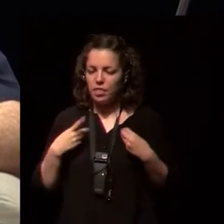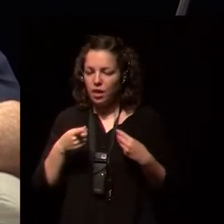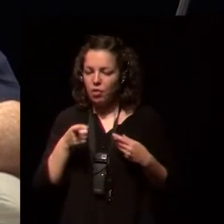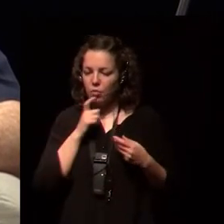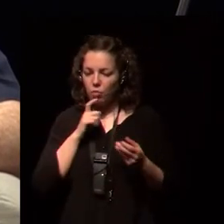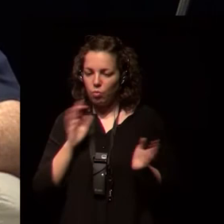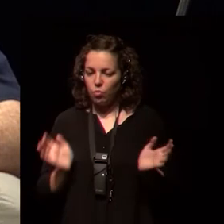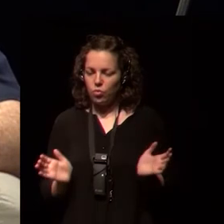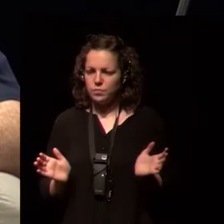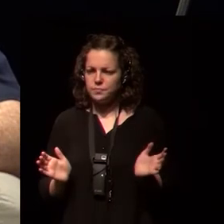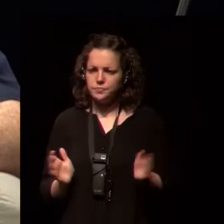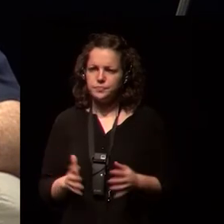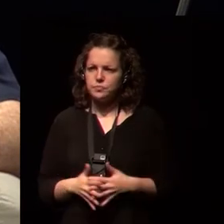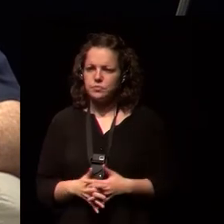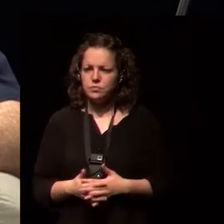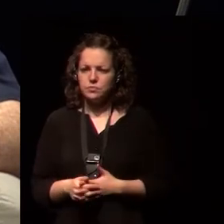que